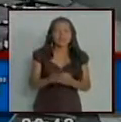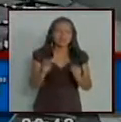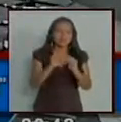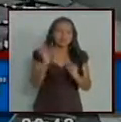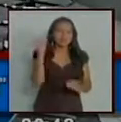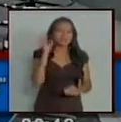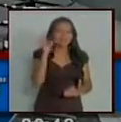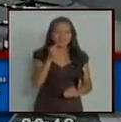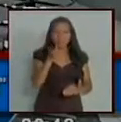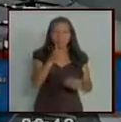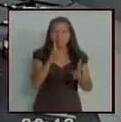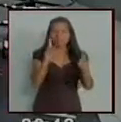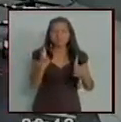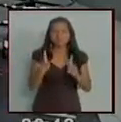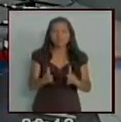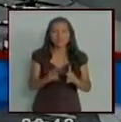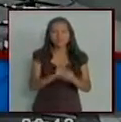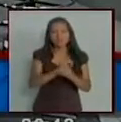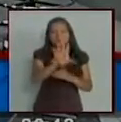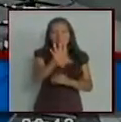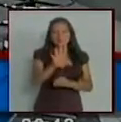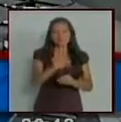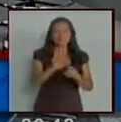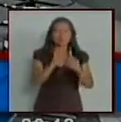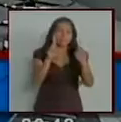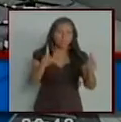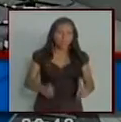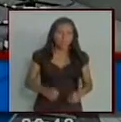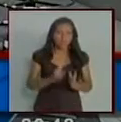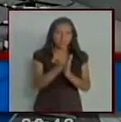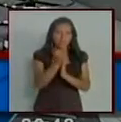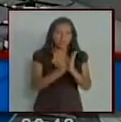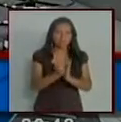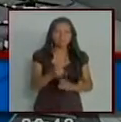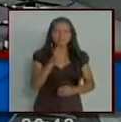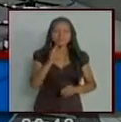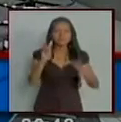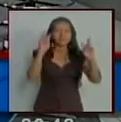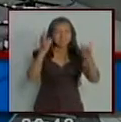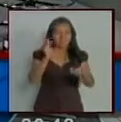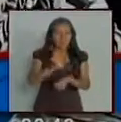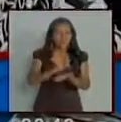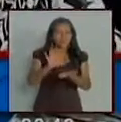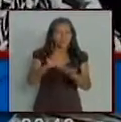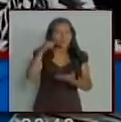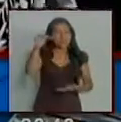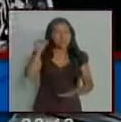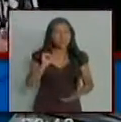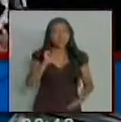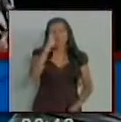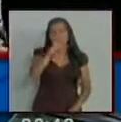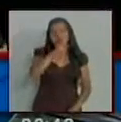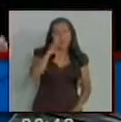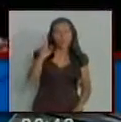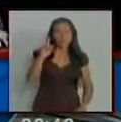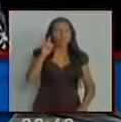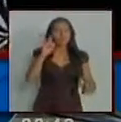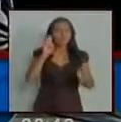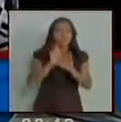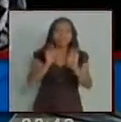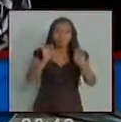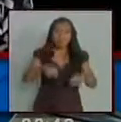Acá nos pregunta uno de los usuarios, seguidores de Hora 23. ¿Las discapacidades auditivas, las hipoacusias, la sordera, puede